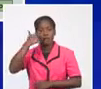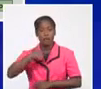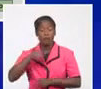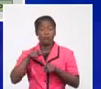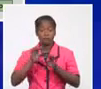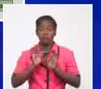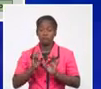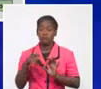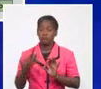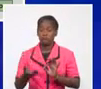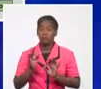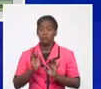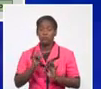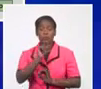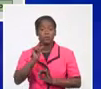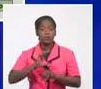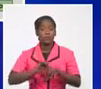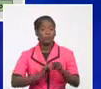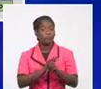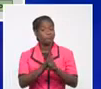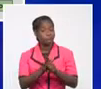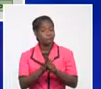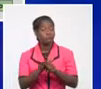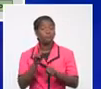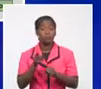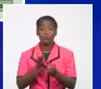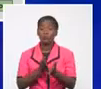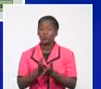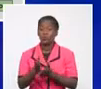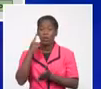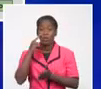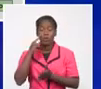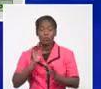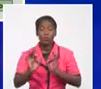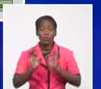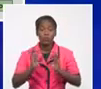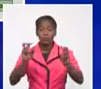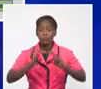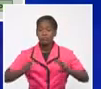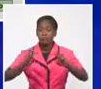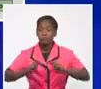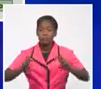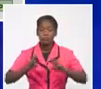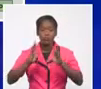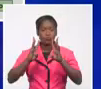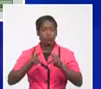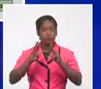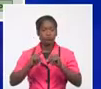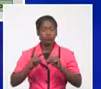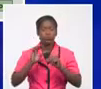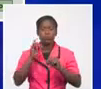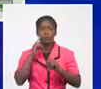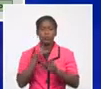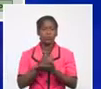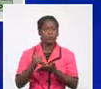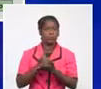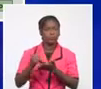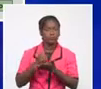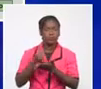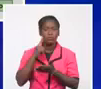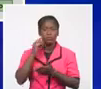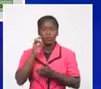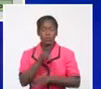con COVID-19 en los últimos 15 días por 100.000 habitantes. Se mantienen